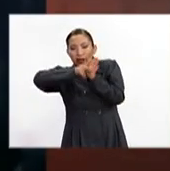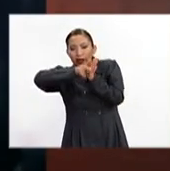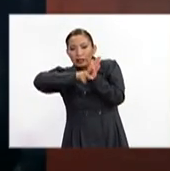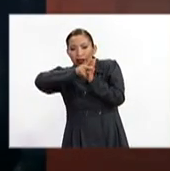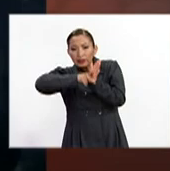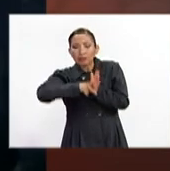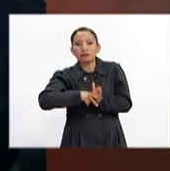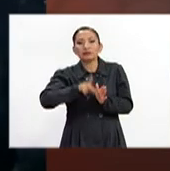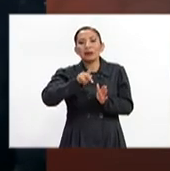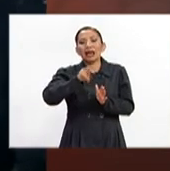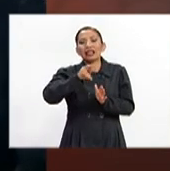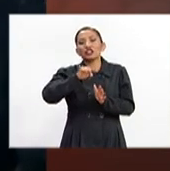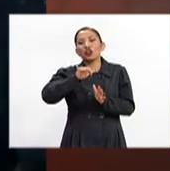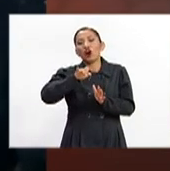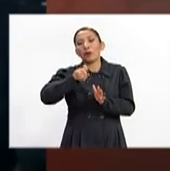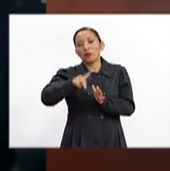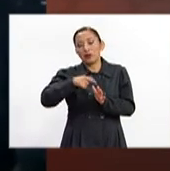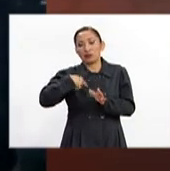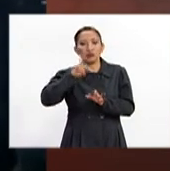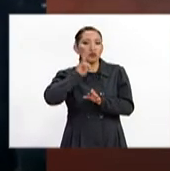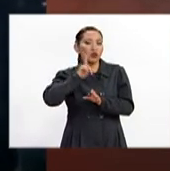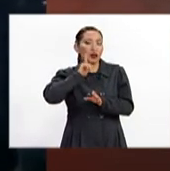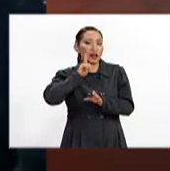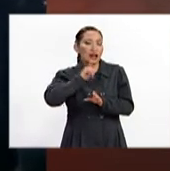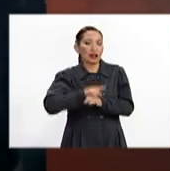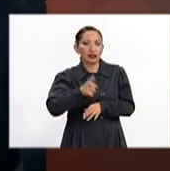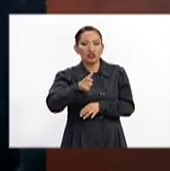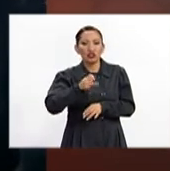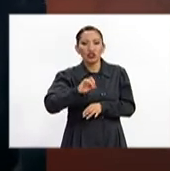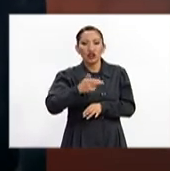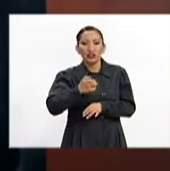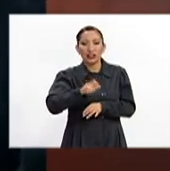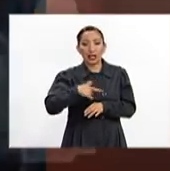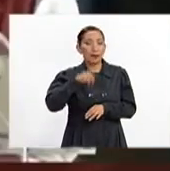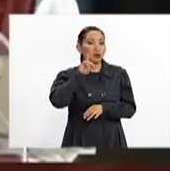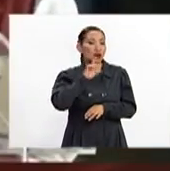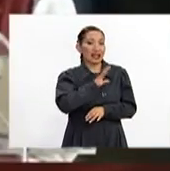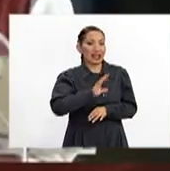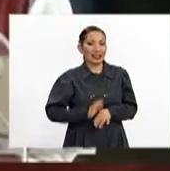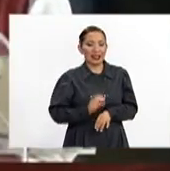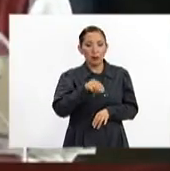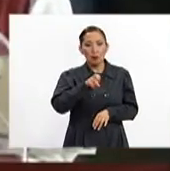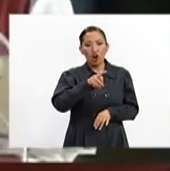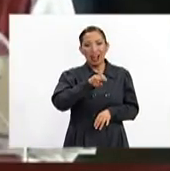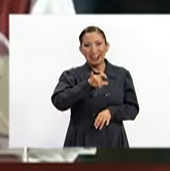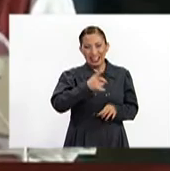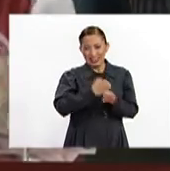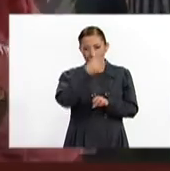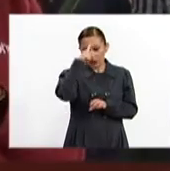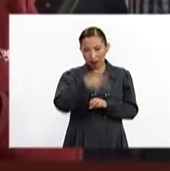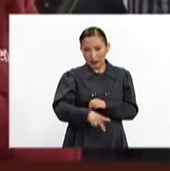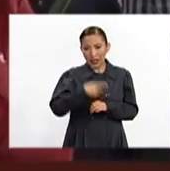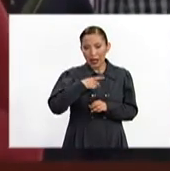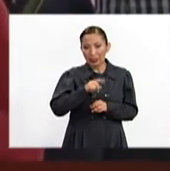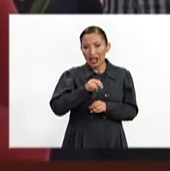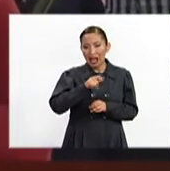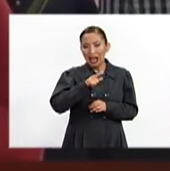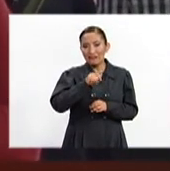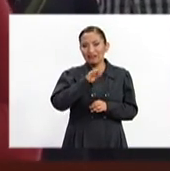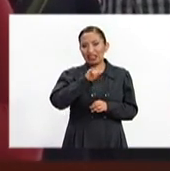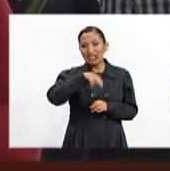el Periscope de la delegada. Y la candidata de Morena a la gubernatura del Estado de México, Delfina Gómez,